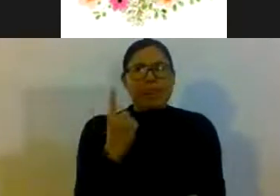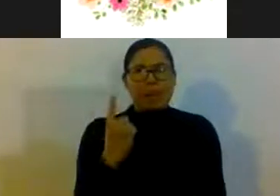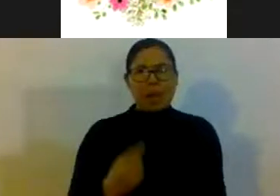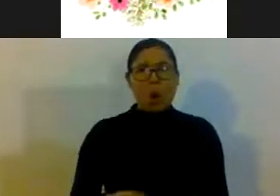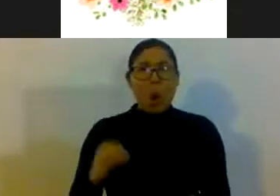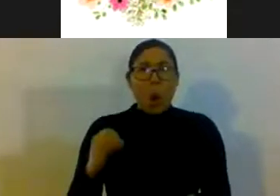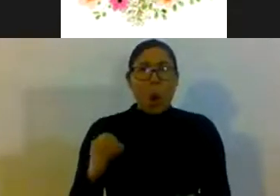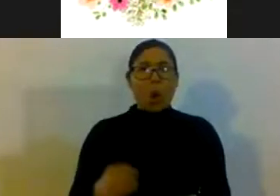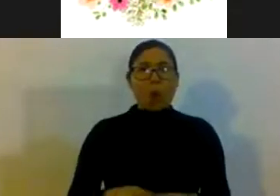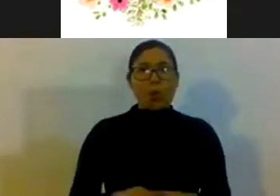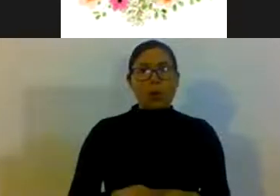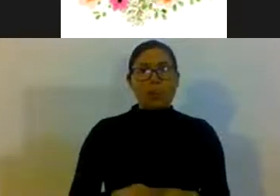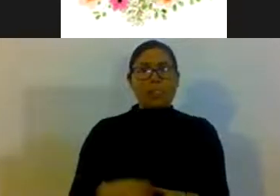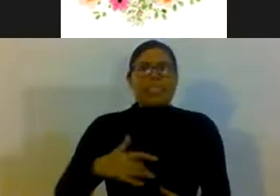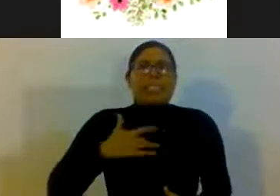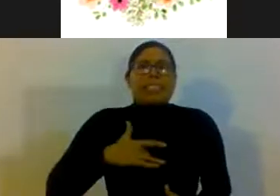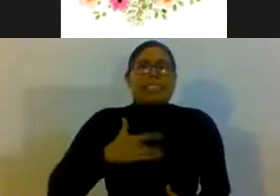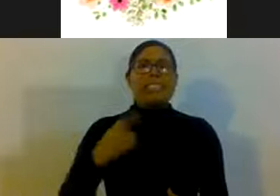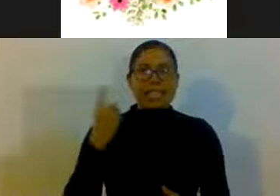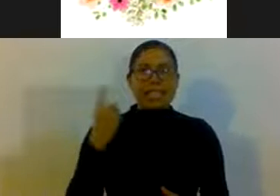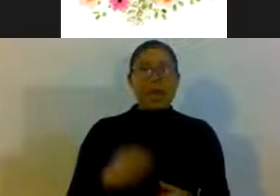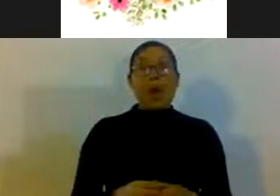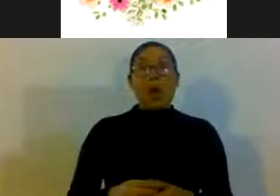cuando le da este consejo a Estela?